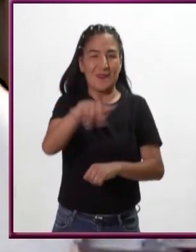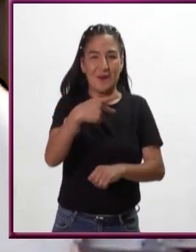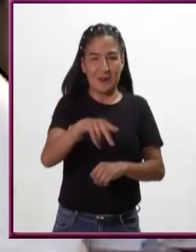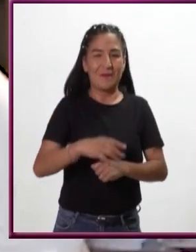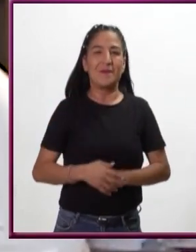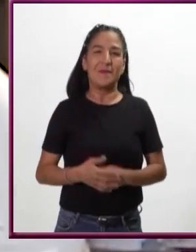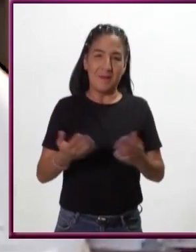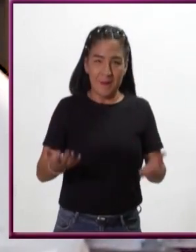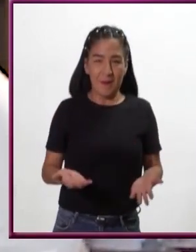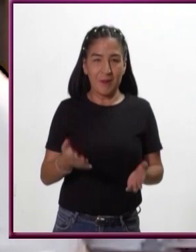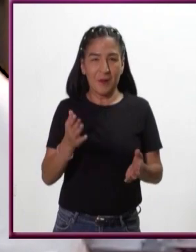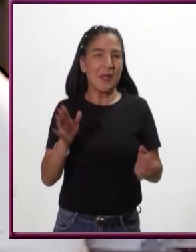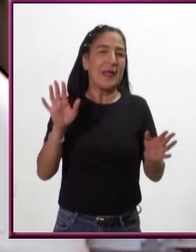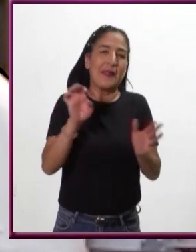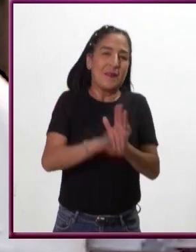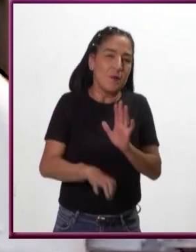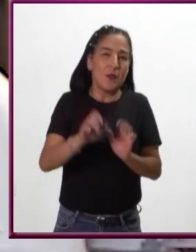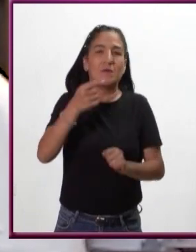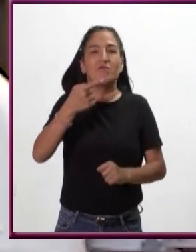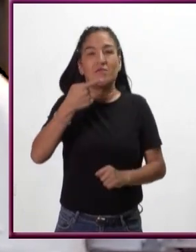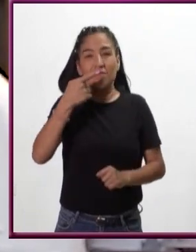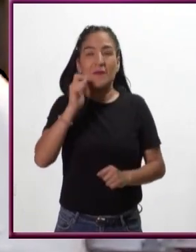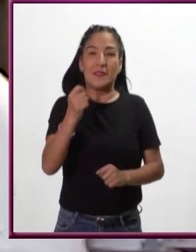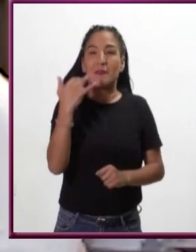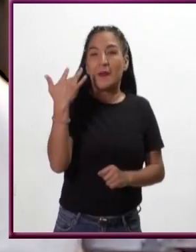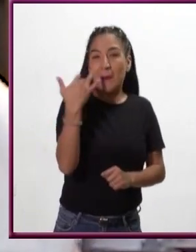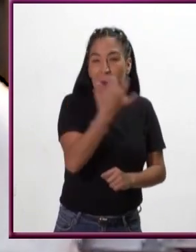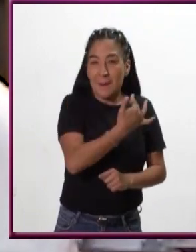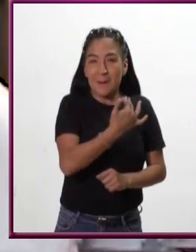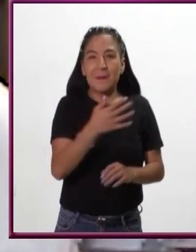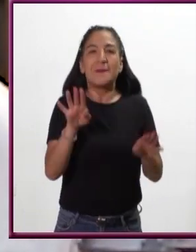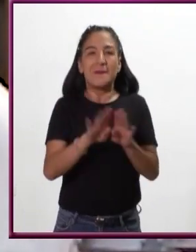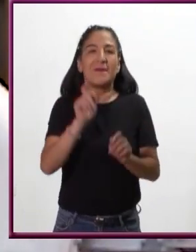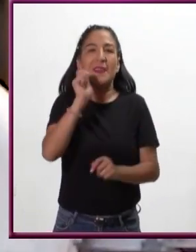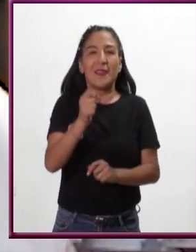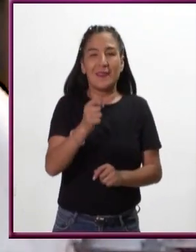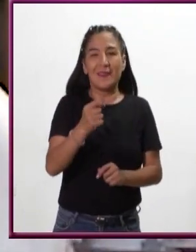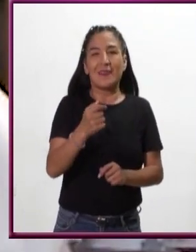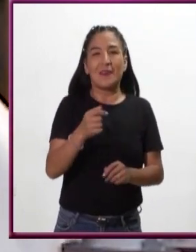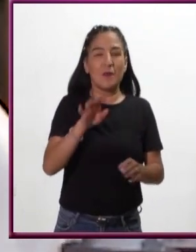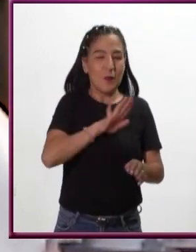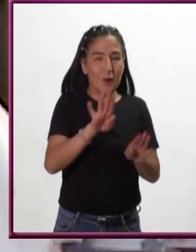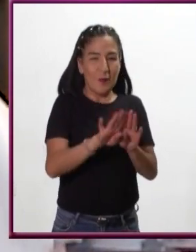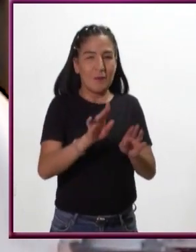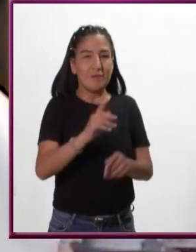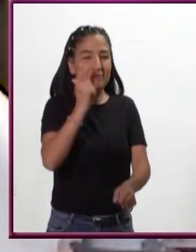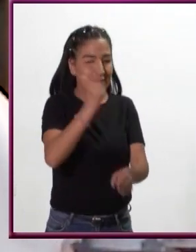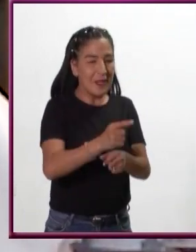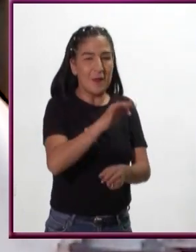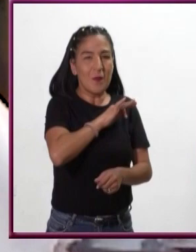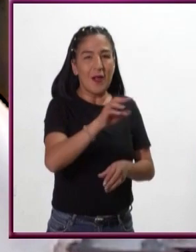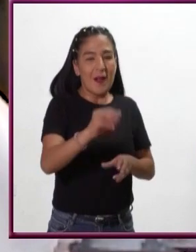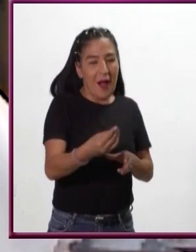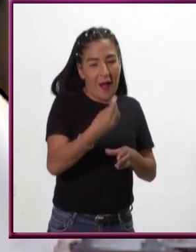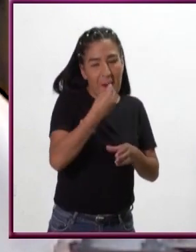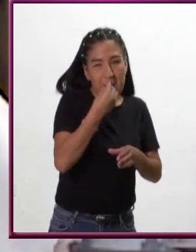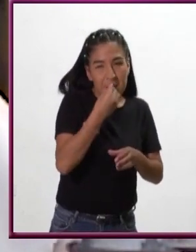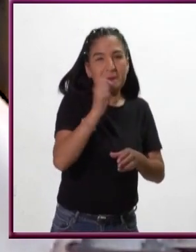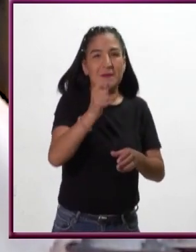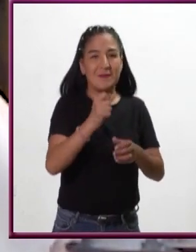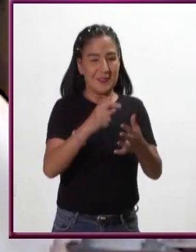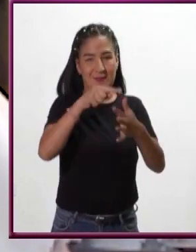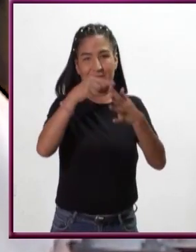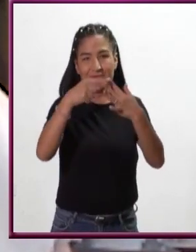¿no? En el caso del gusto, sabemos que somos capaces de percibir al menos